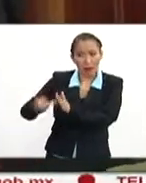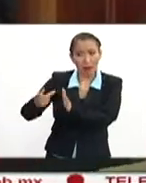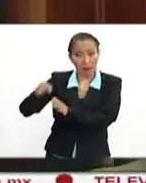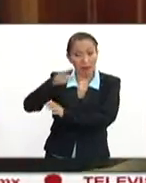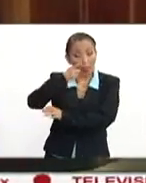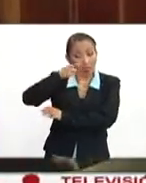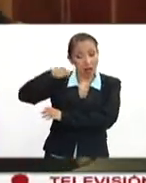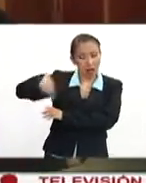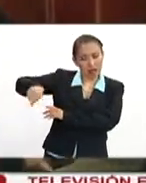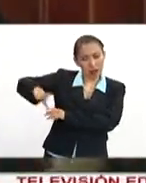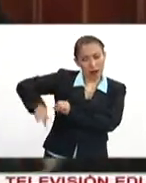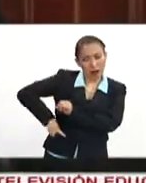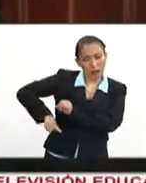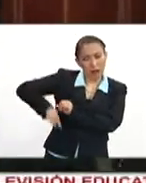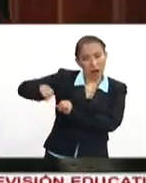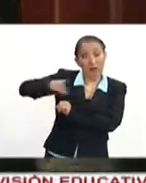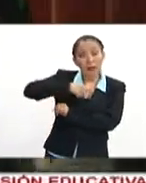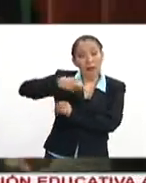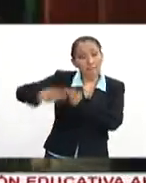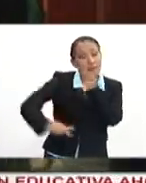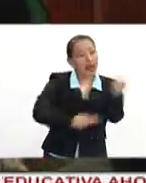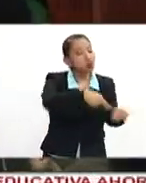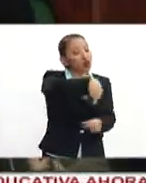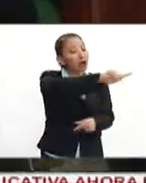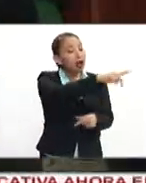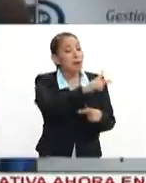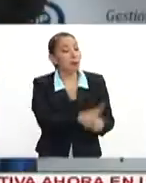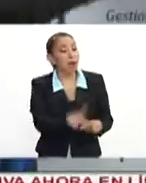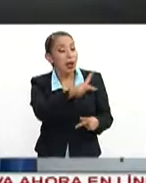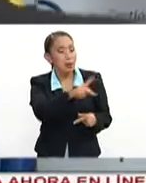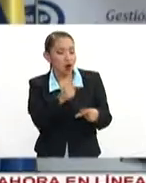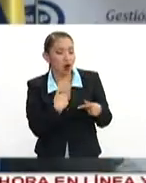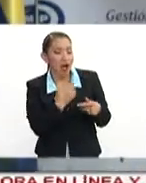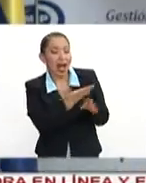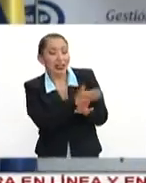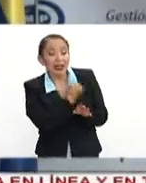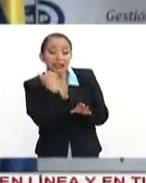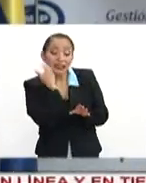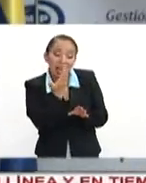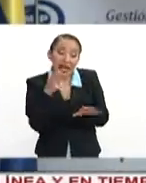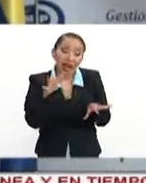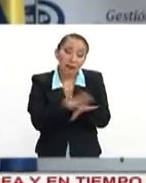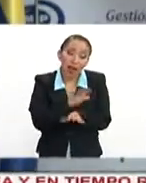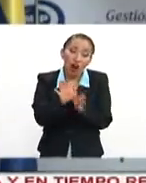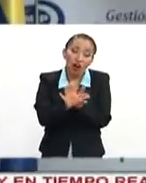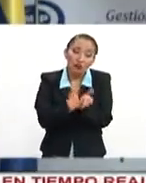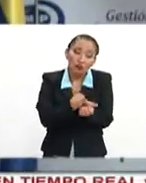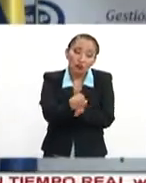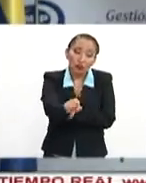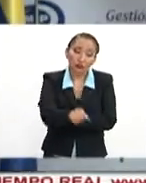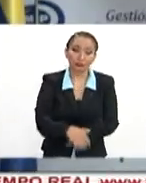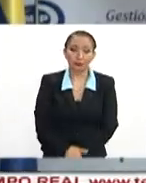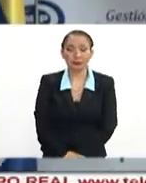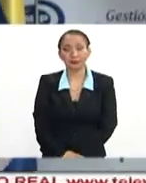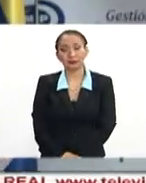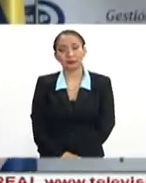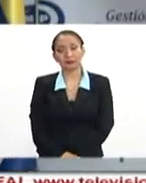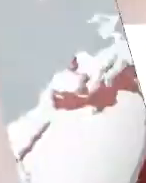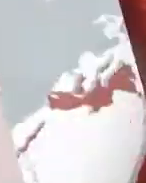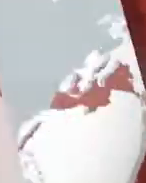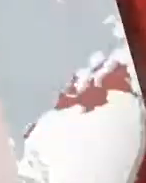porque asegura que el gobierno debió preguntar a los venezolanos en un referendo si desean modificar la Constitución.